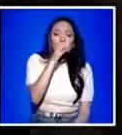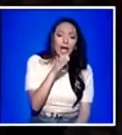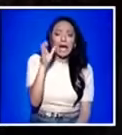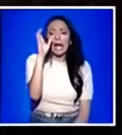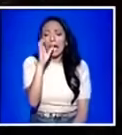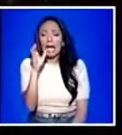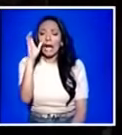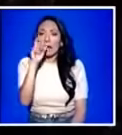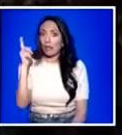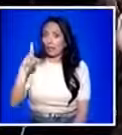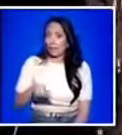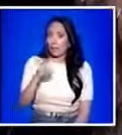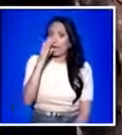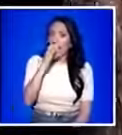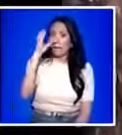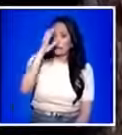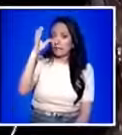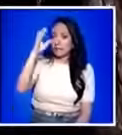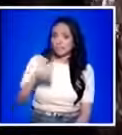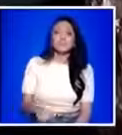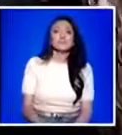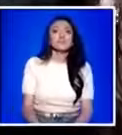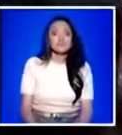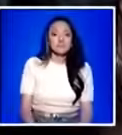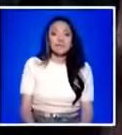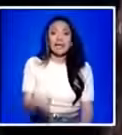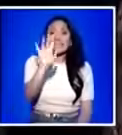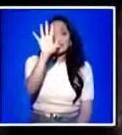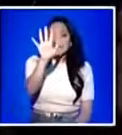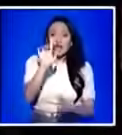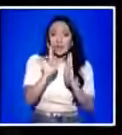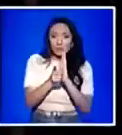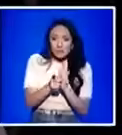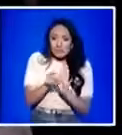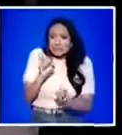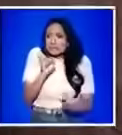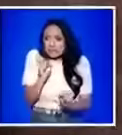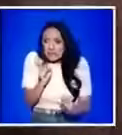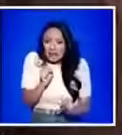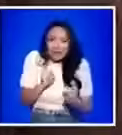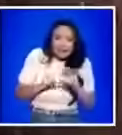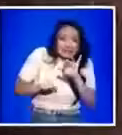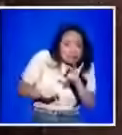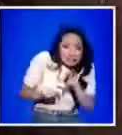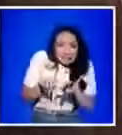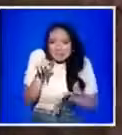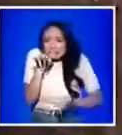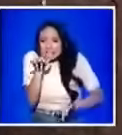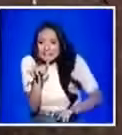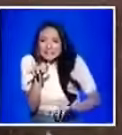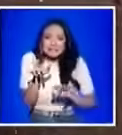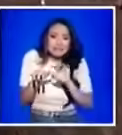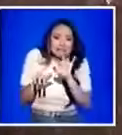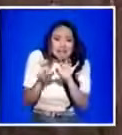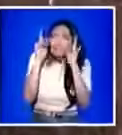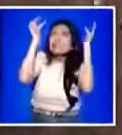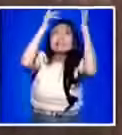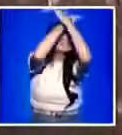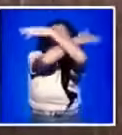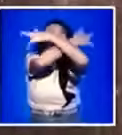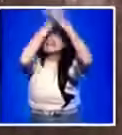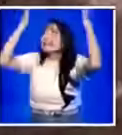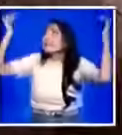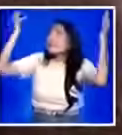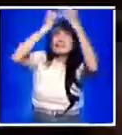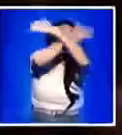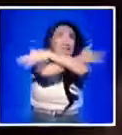a trabajar. El recorrido duró 5 minutos, lleno de miedo y vértigo. En todo momento se sintió el aleteo de